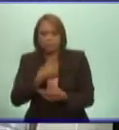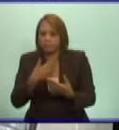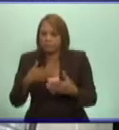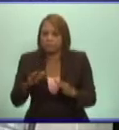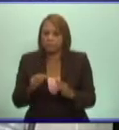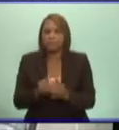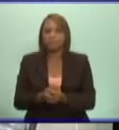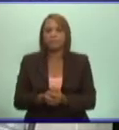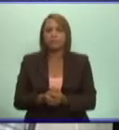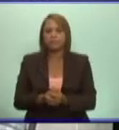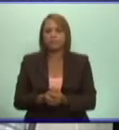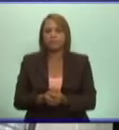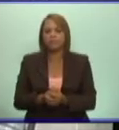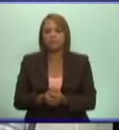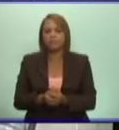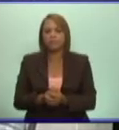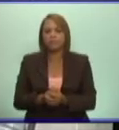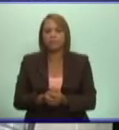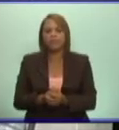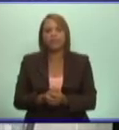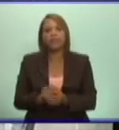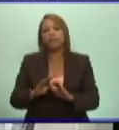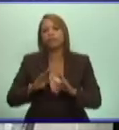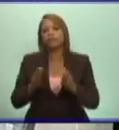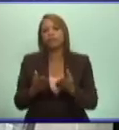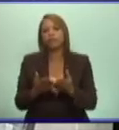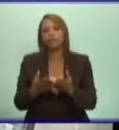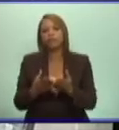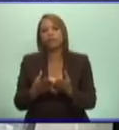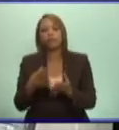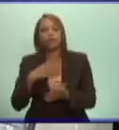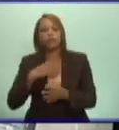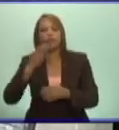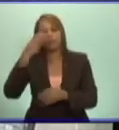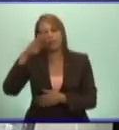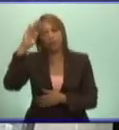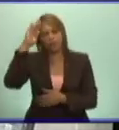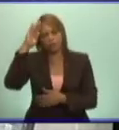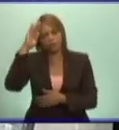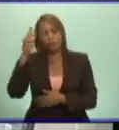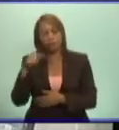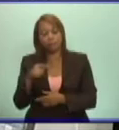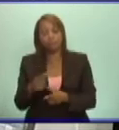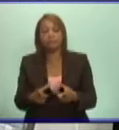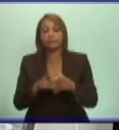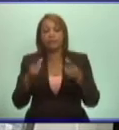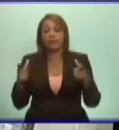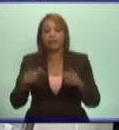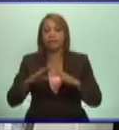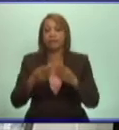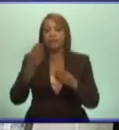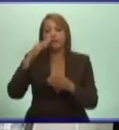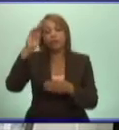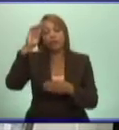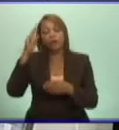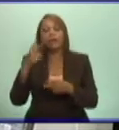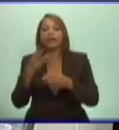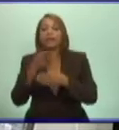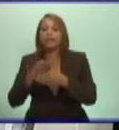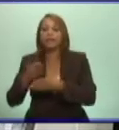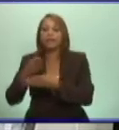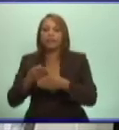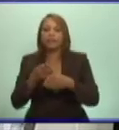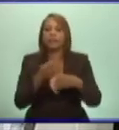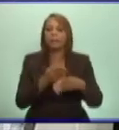familia, y que aborda, como han visto, todo lo que tiene que ver con Cuba. Y como aborda tanto contenido, habíamos propuesto que se divida en varias